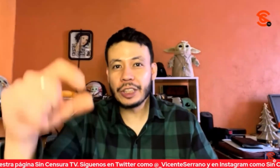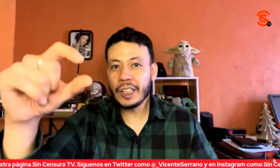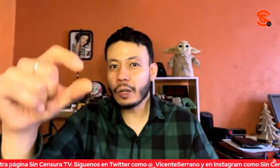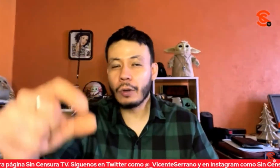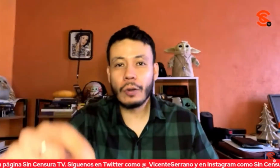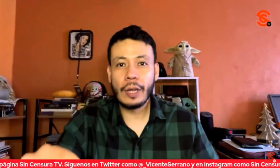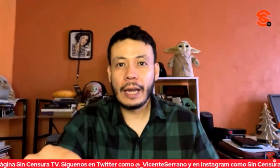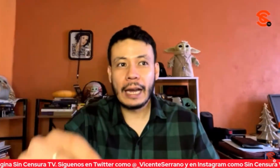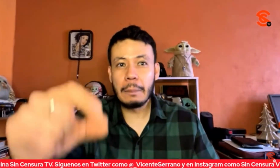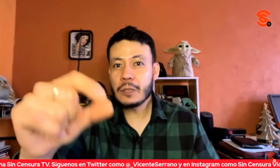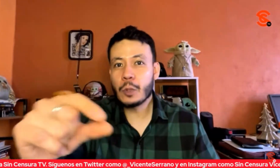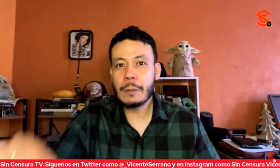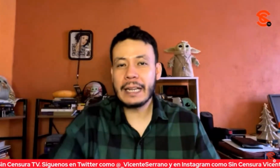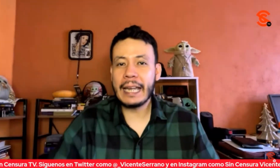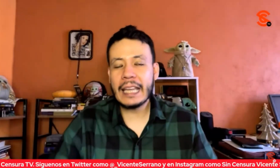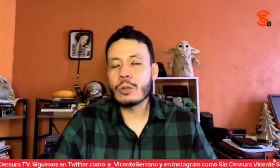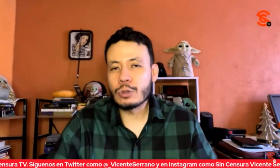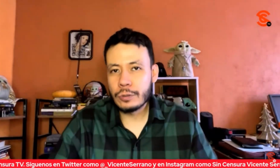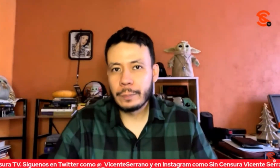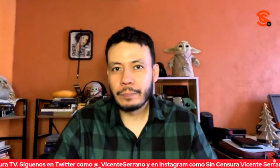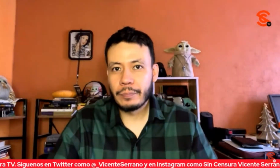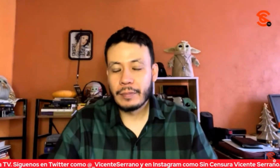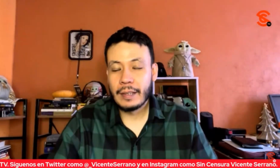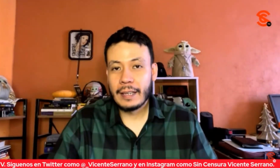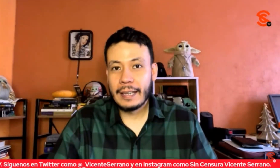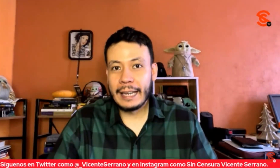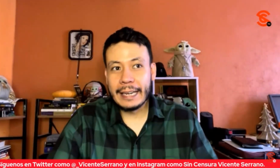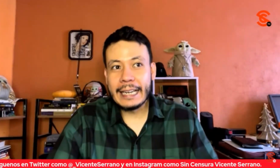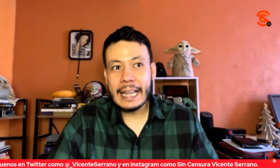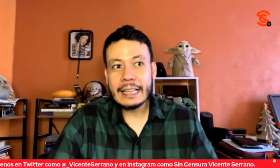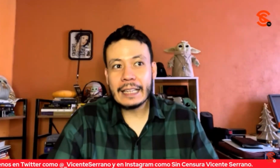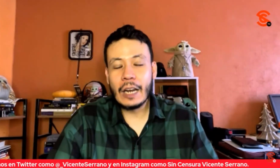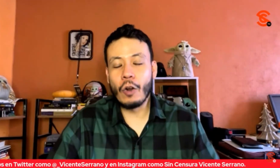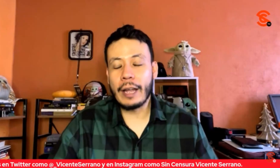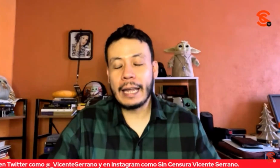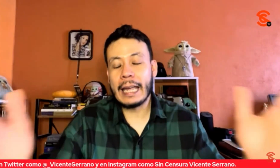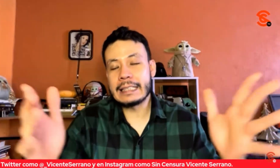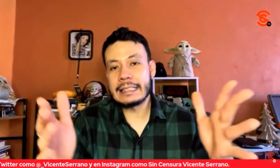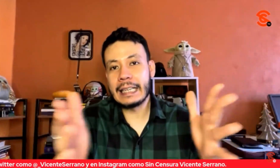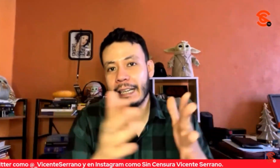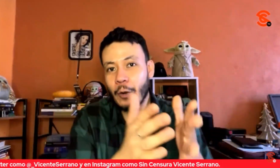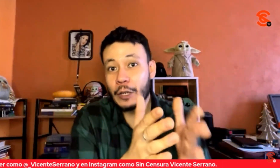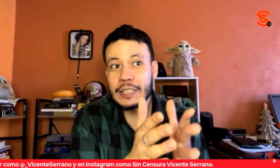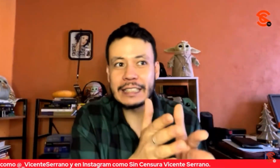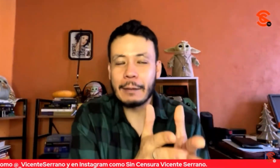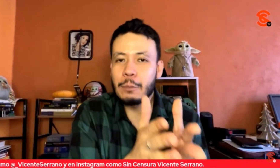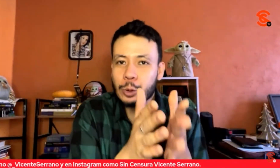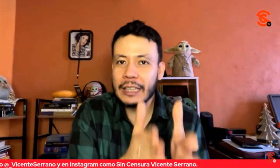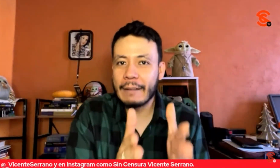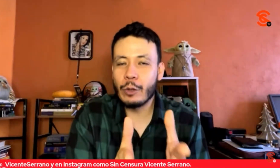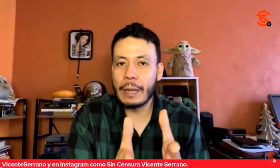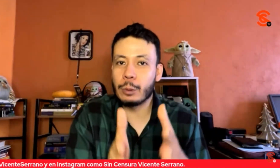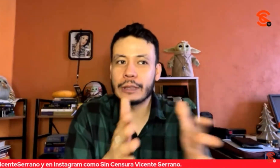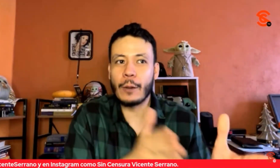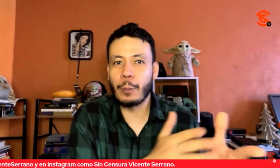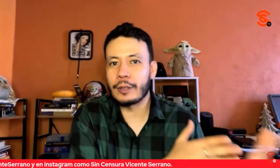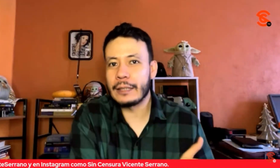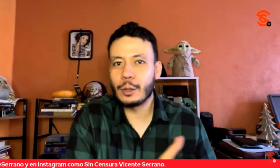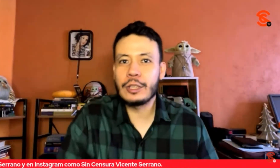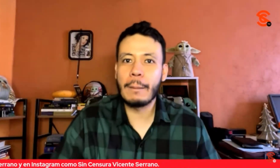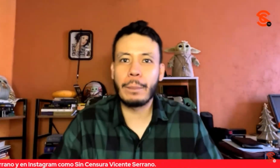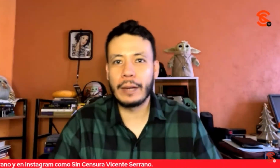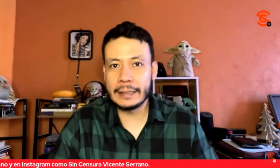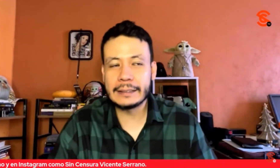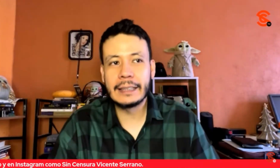para reducirlo al mismo nivel que ellos. En realidad, lo que ellos estaban buscando y han buscado